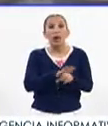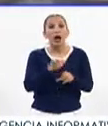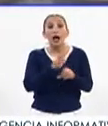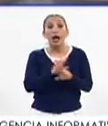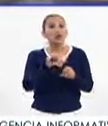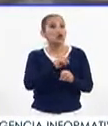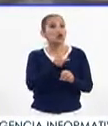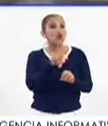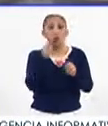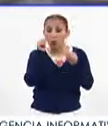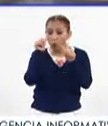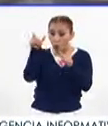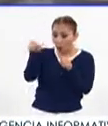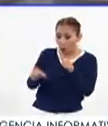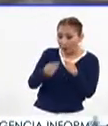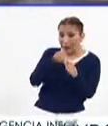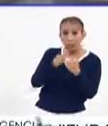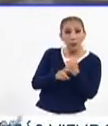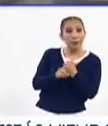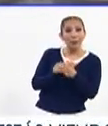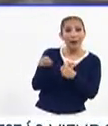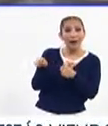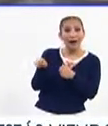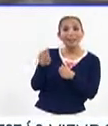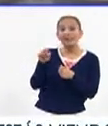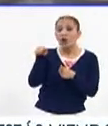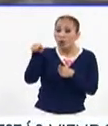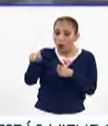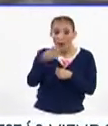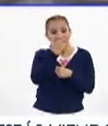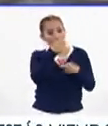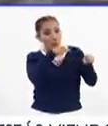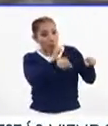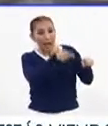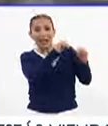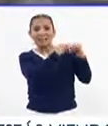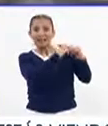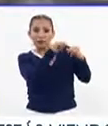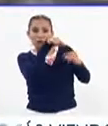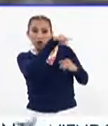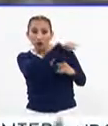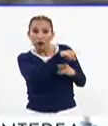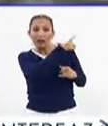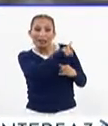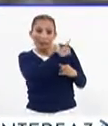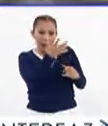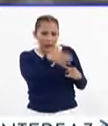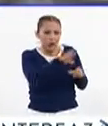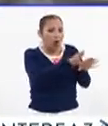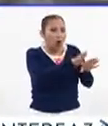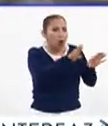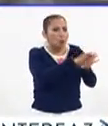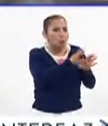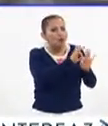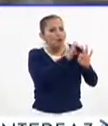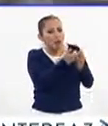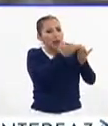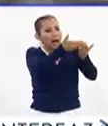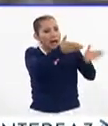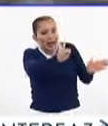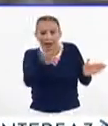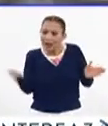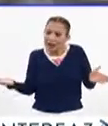no nos focalizamos en que el niño tiene un problema, sino en que la escuela, la institución educativa debe de buscar la manera de